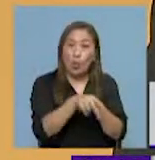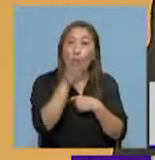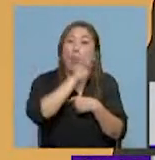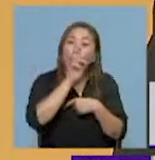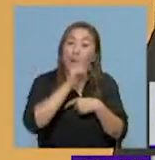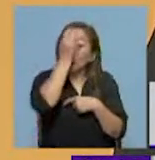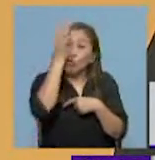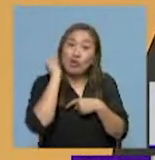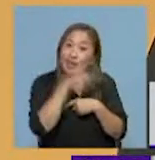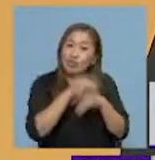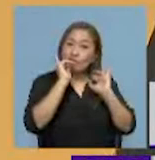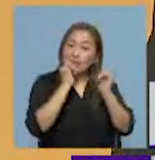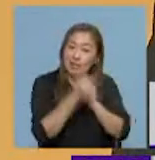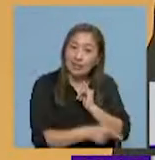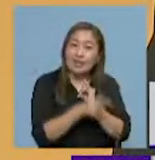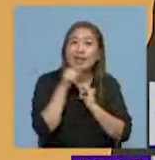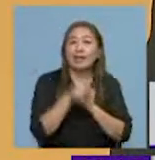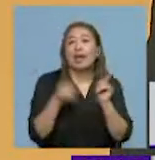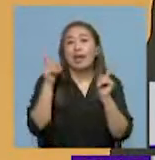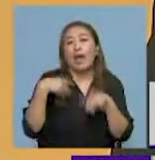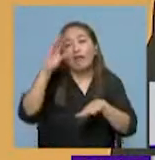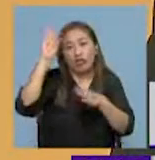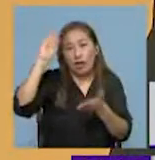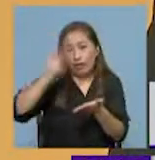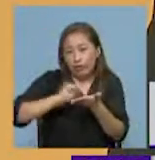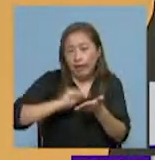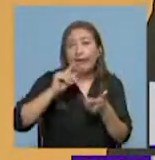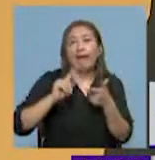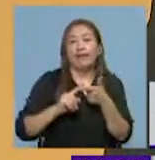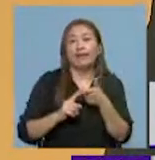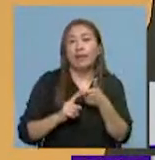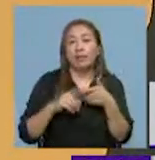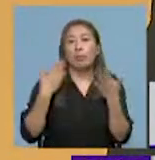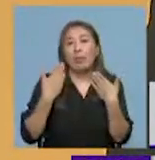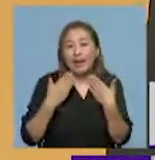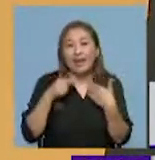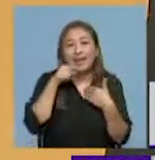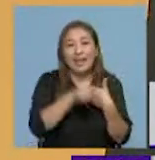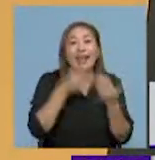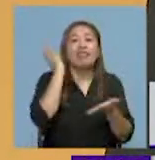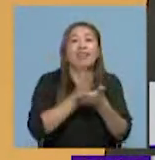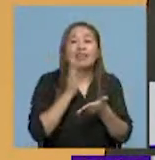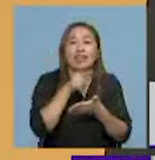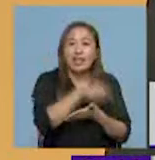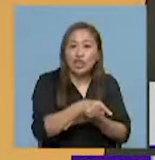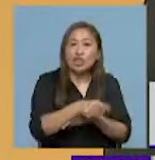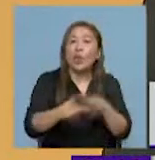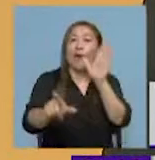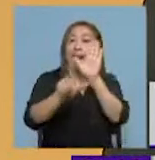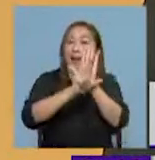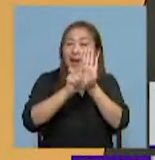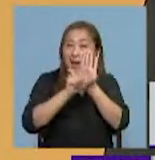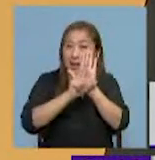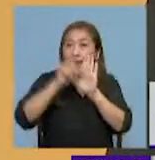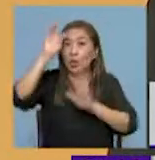niña es por supuesto estaban los abogados también para garantizarle el derecho y hacer cumplir la orden